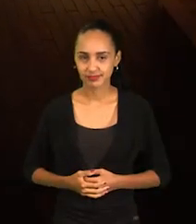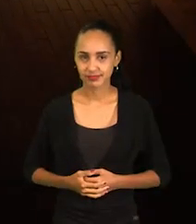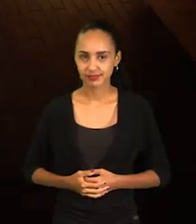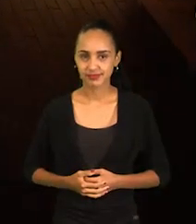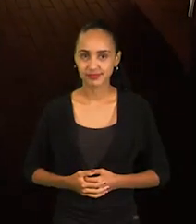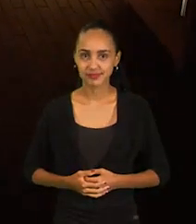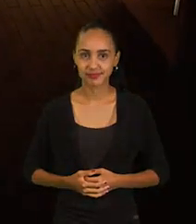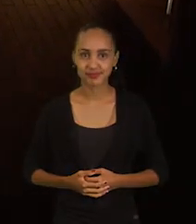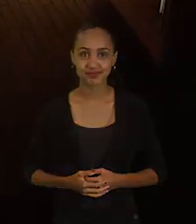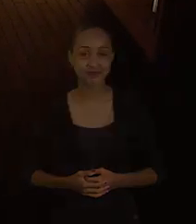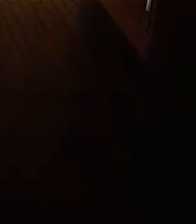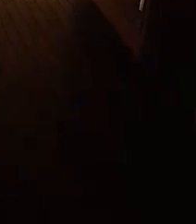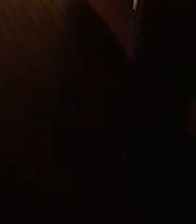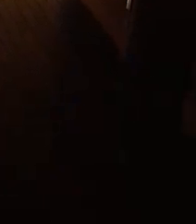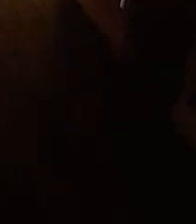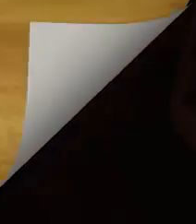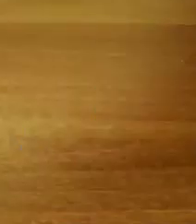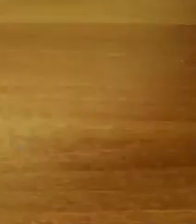¡Ay,